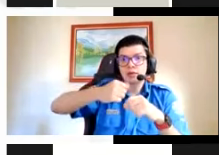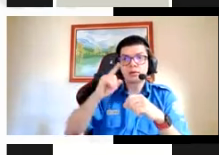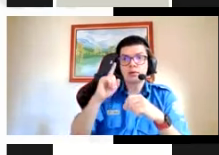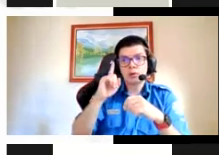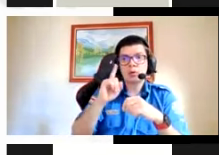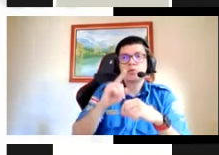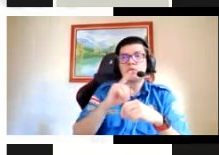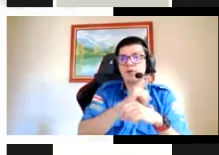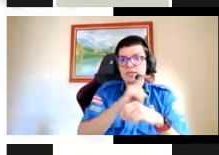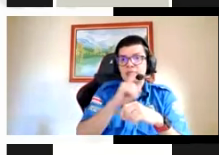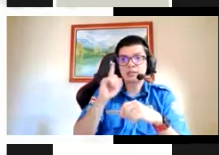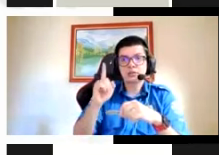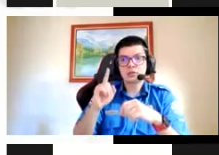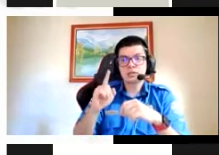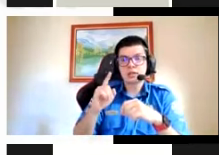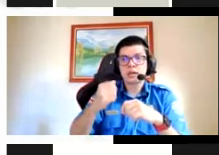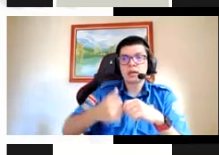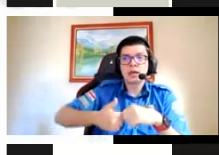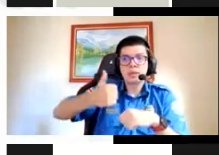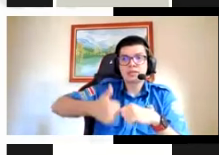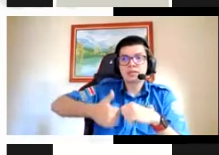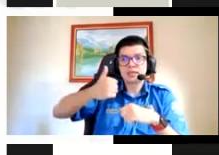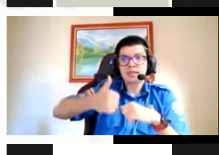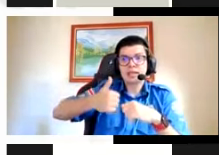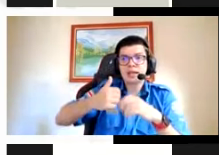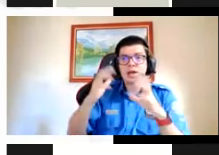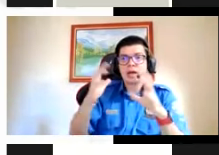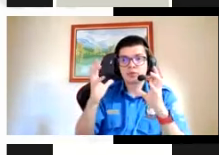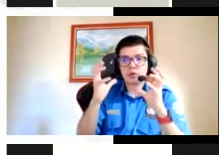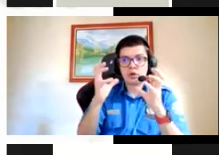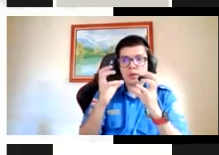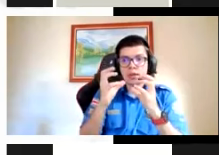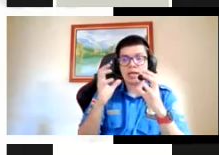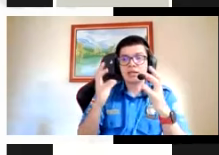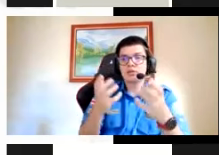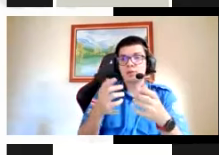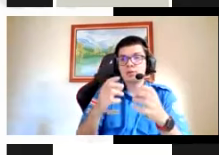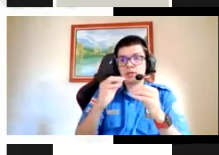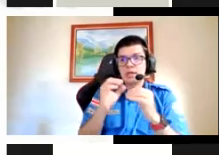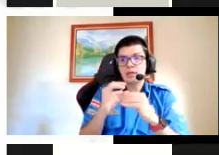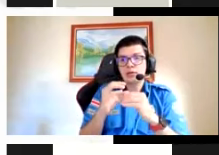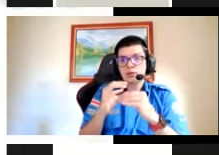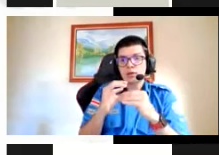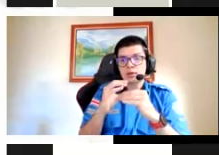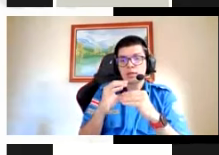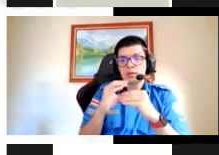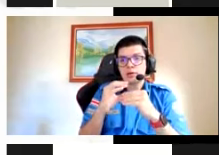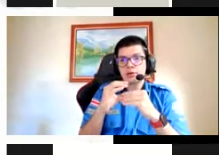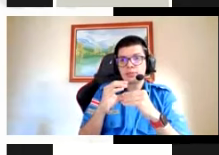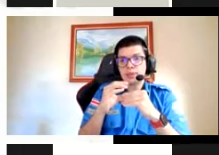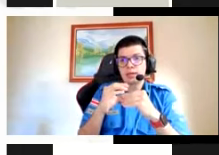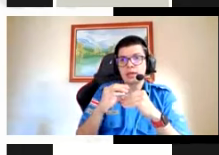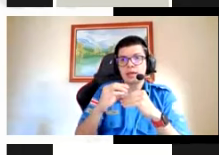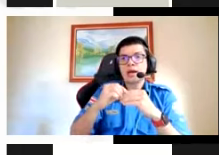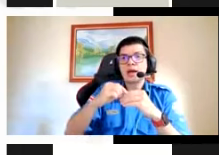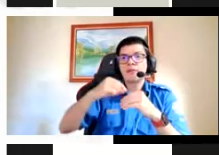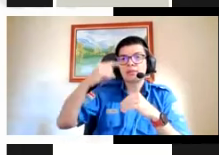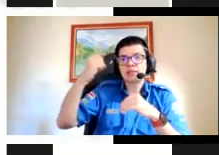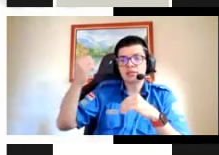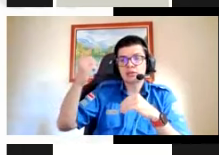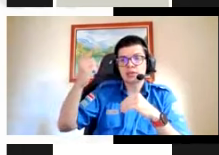salir, ojo, fase gaseosa, empieza a salir, absorbe y la transformación de líquido dentro del recipiente